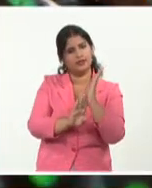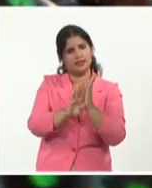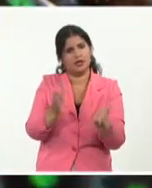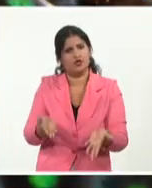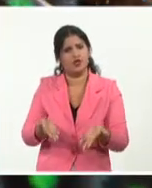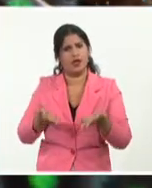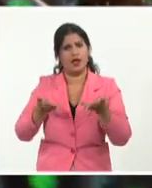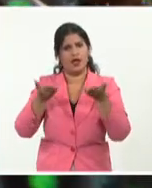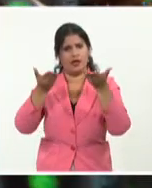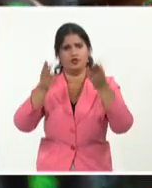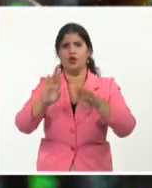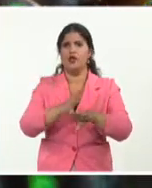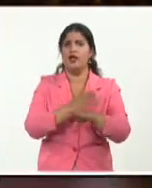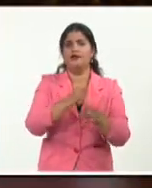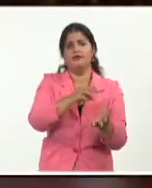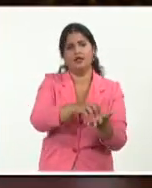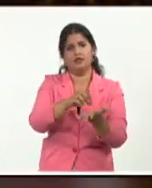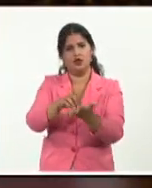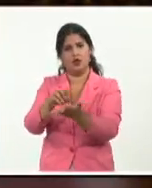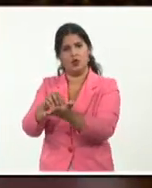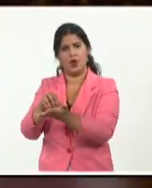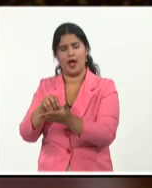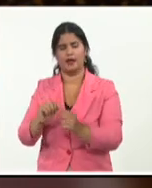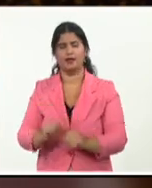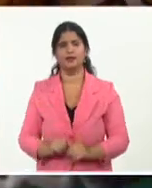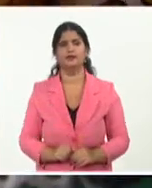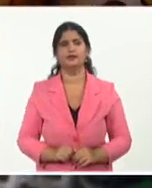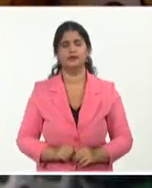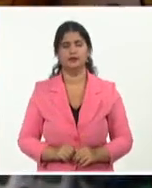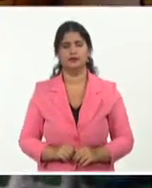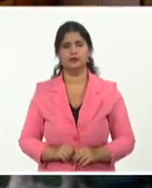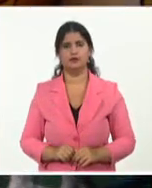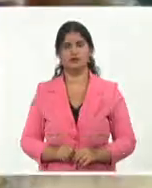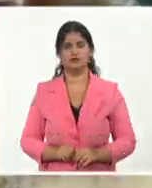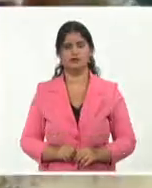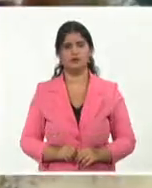arqueológicos del territorio nacional. Daimi Díaz Breijo, Sistema Informativo de la Televisión.